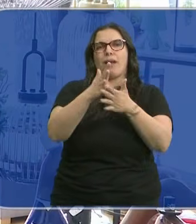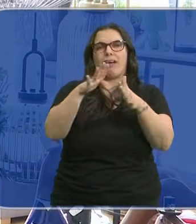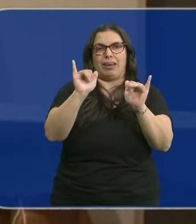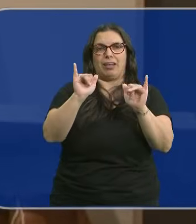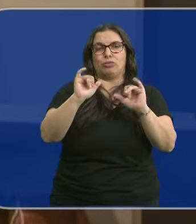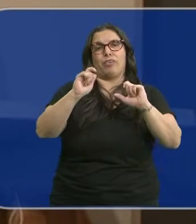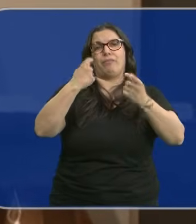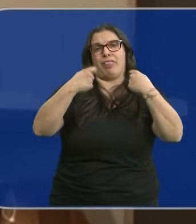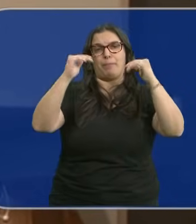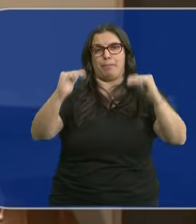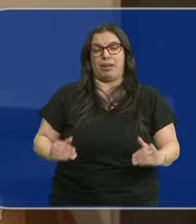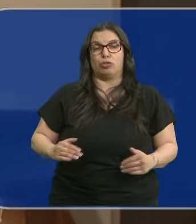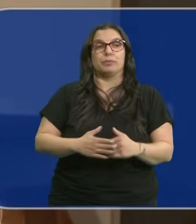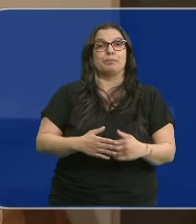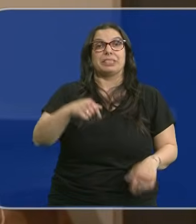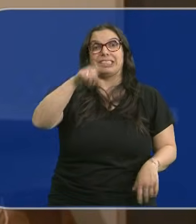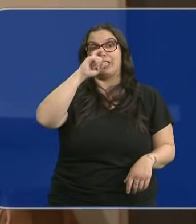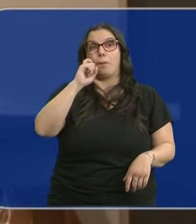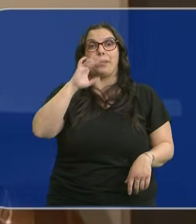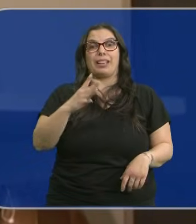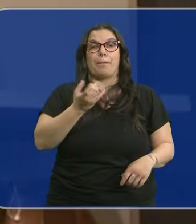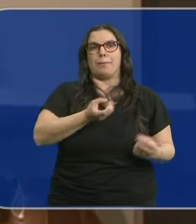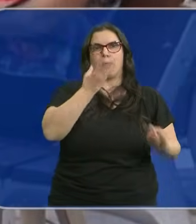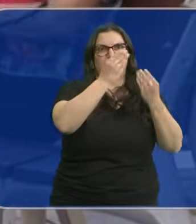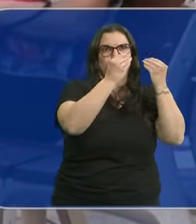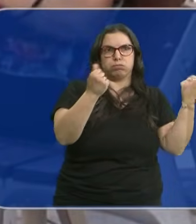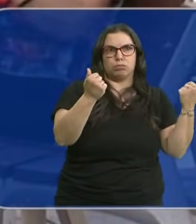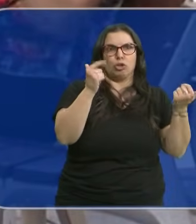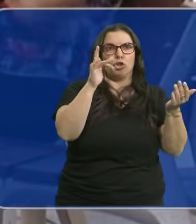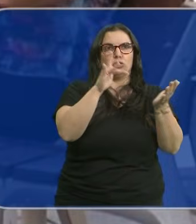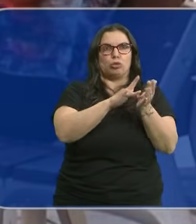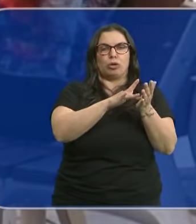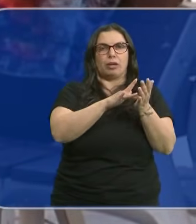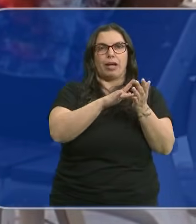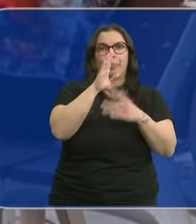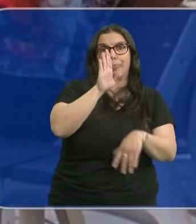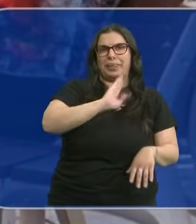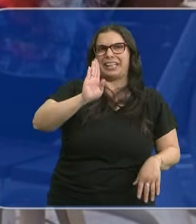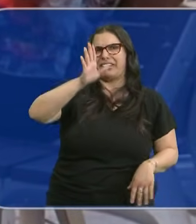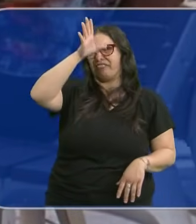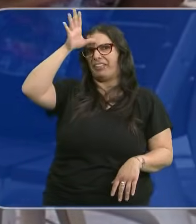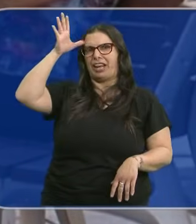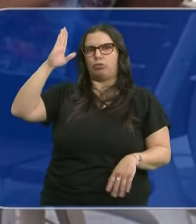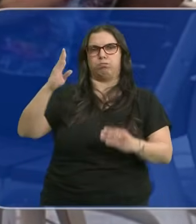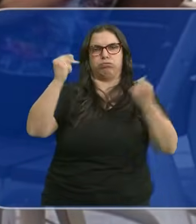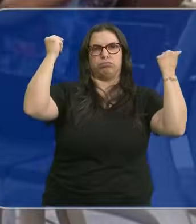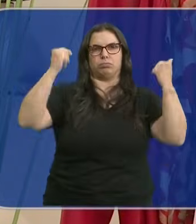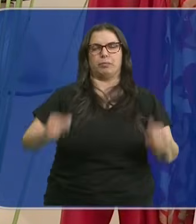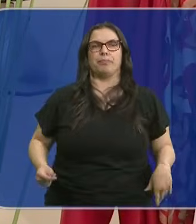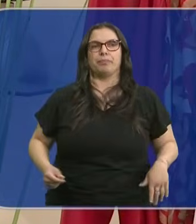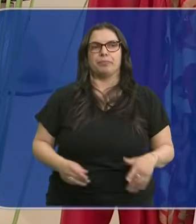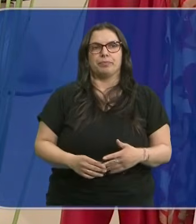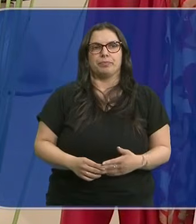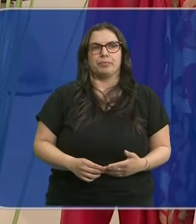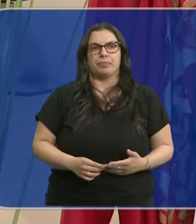un bajón. Es como si este año la primavera hubiera desaparecido y hubiéramos dado la bienvenida directamente al verano.